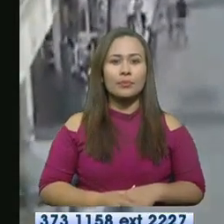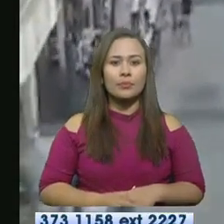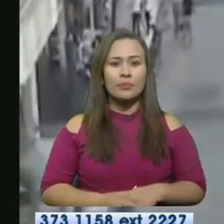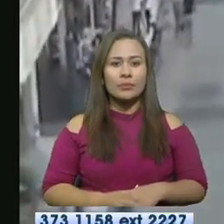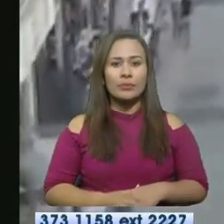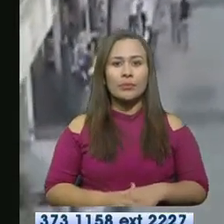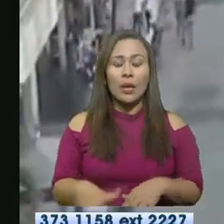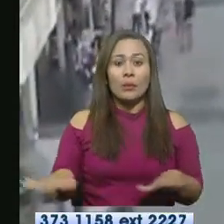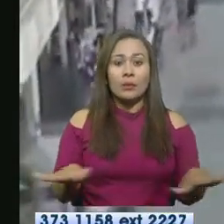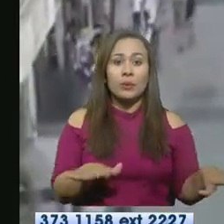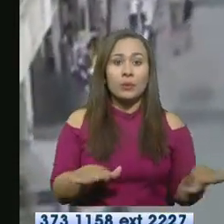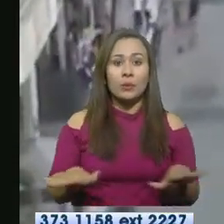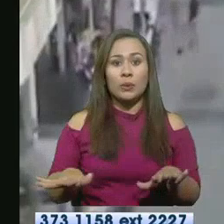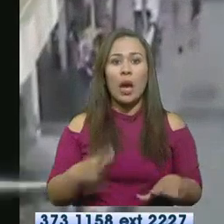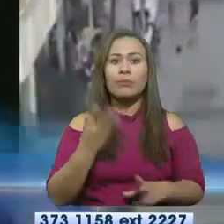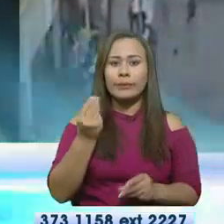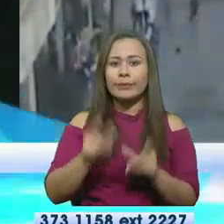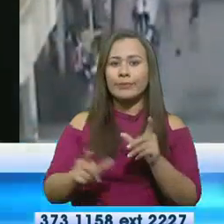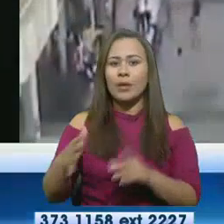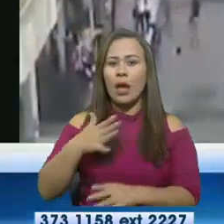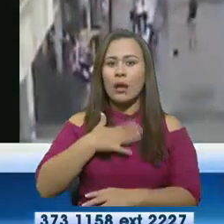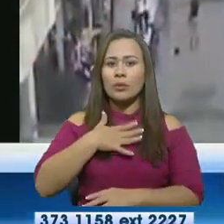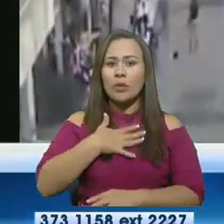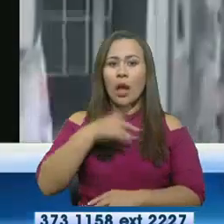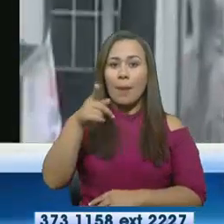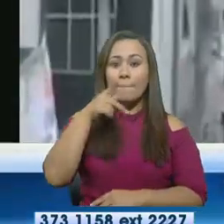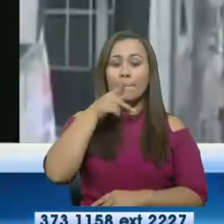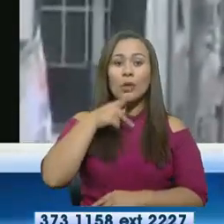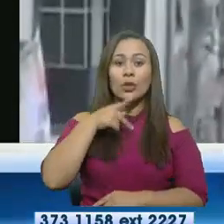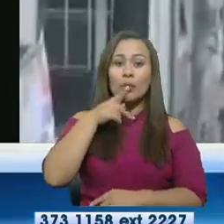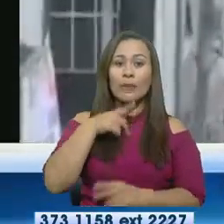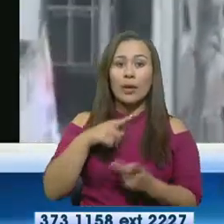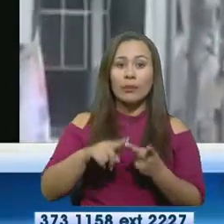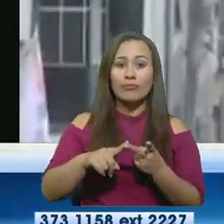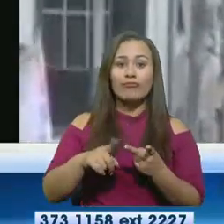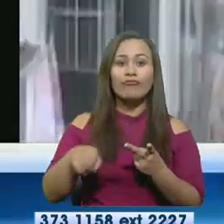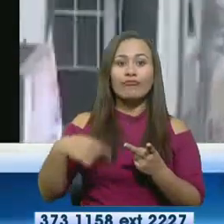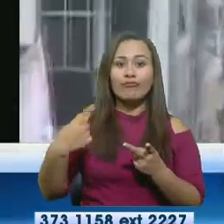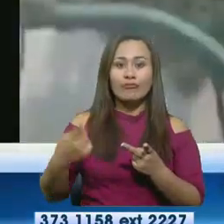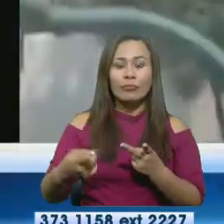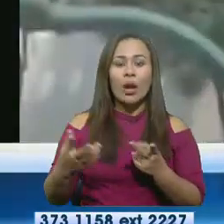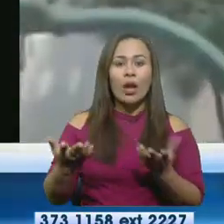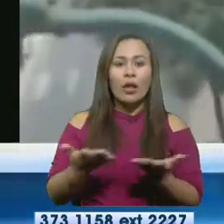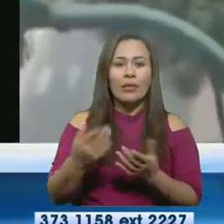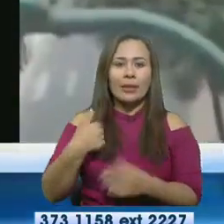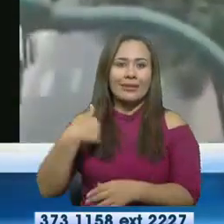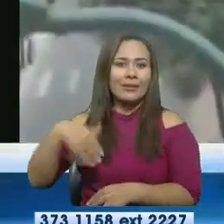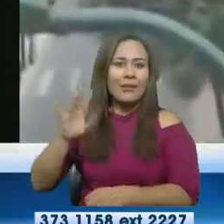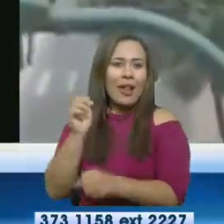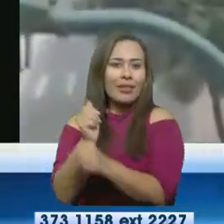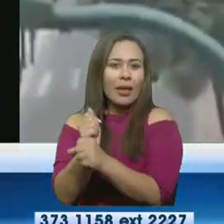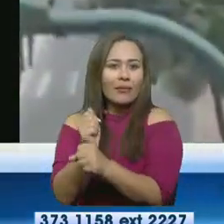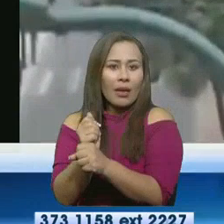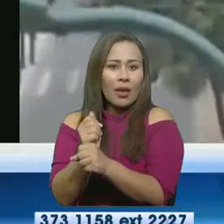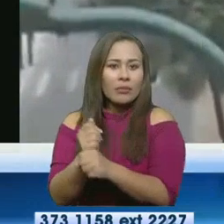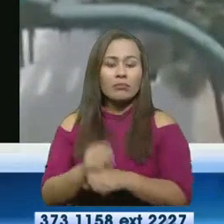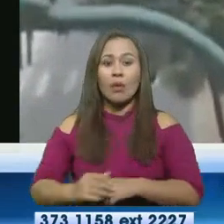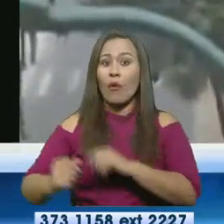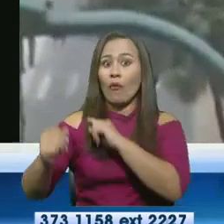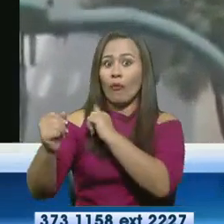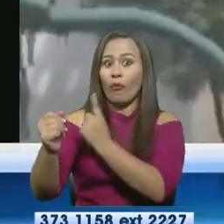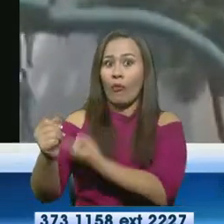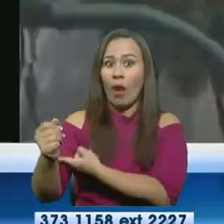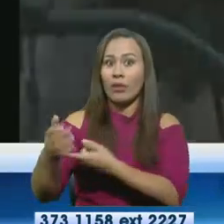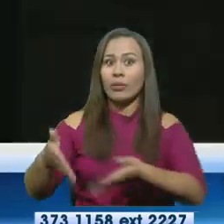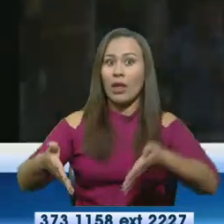El sacudón tomó por sorpresa a los habitantes de Puerto Viejo justo después de iniciar sus labores cotidianas. Bien fuerte, una parte del